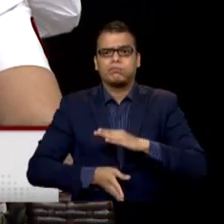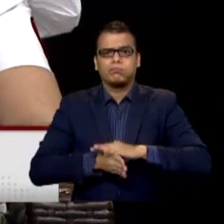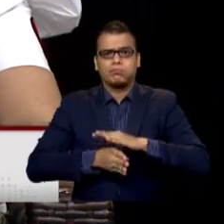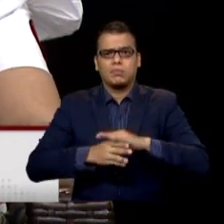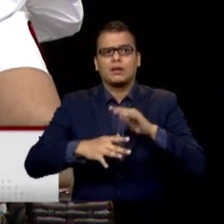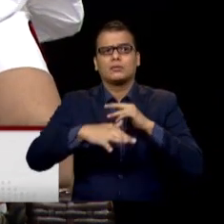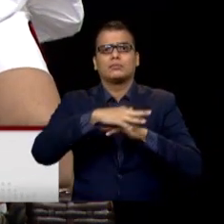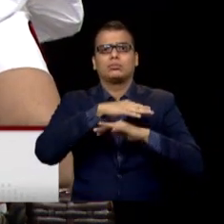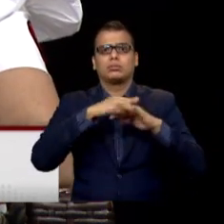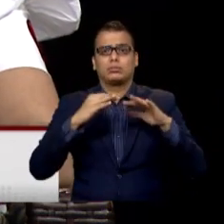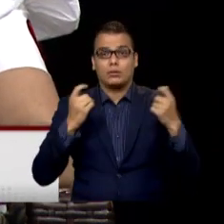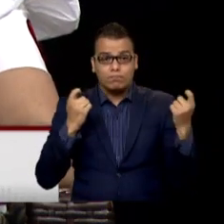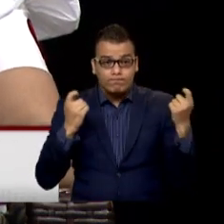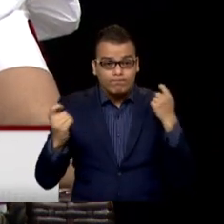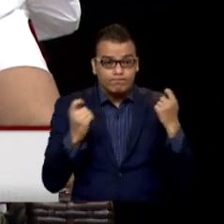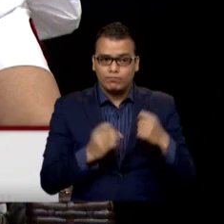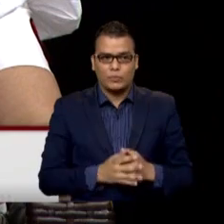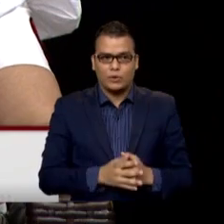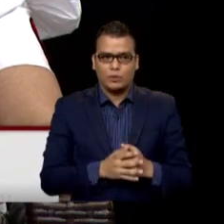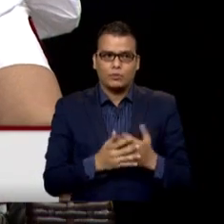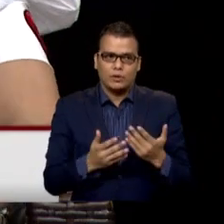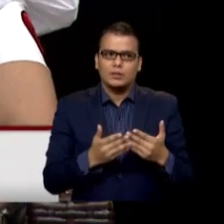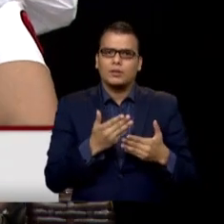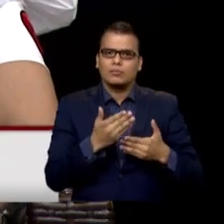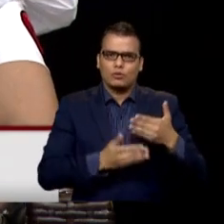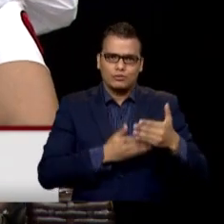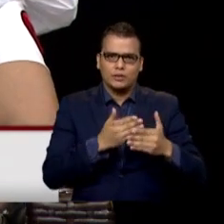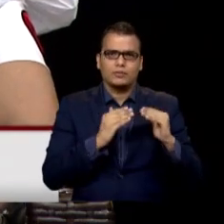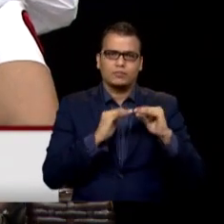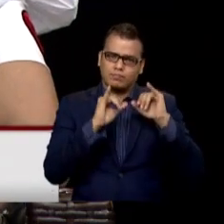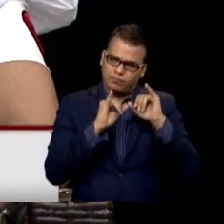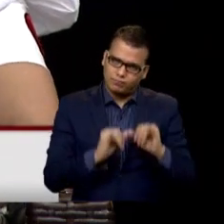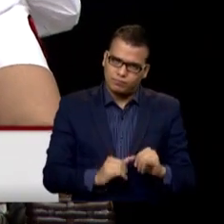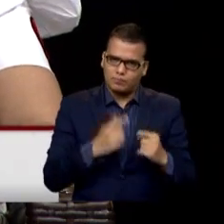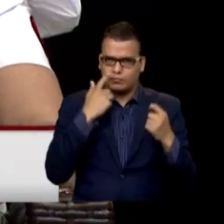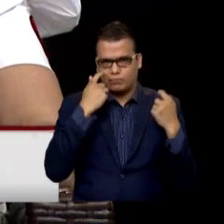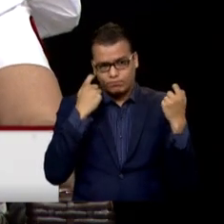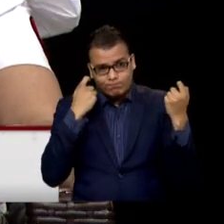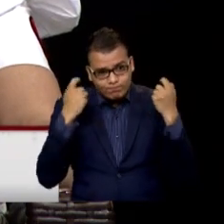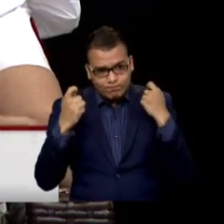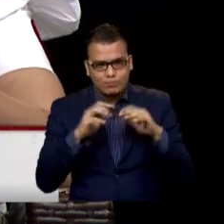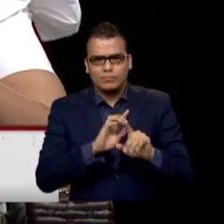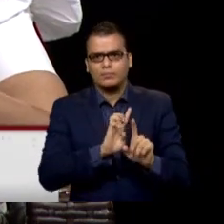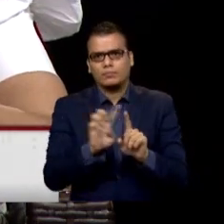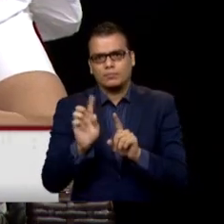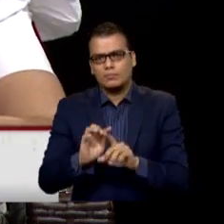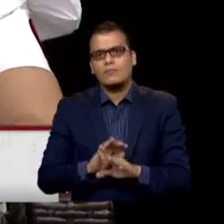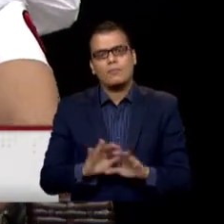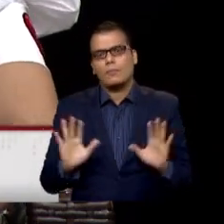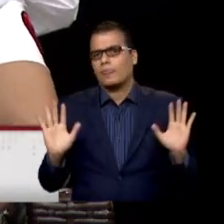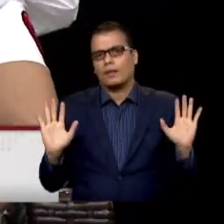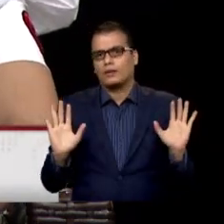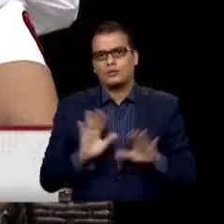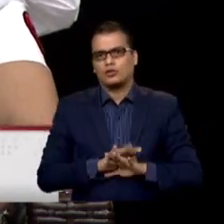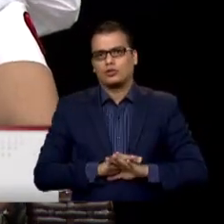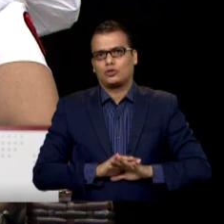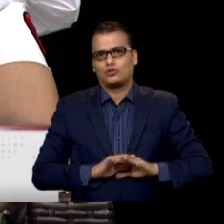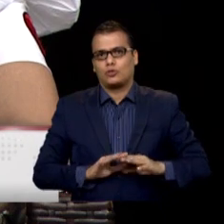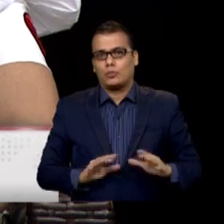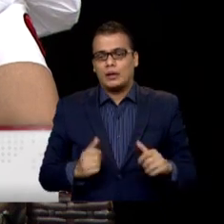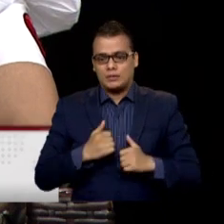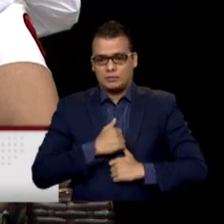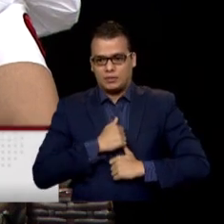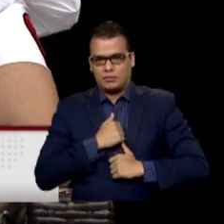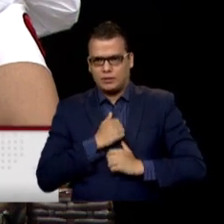no podemos controlar más que los mecanismos que se han recomendado desde hace varios meses, como el aislamiento social, la